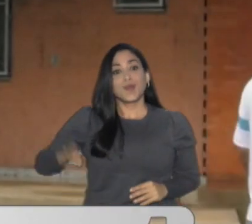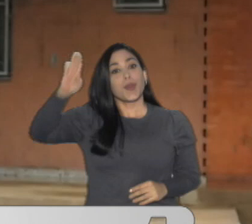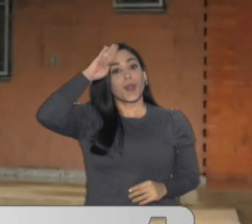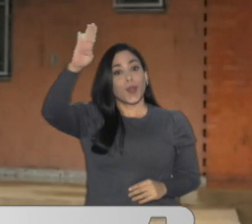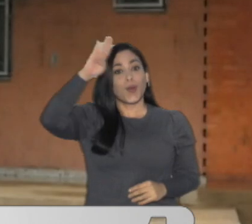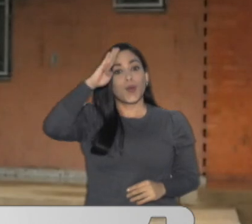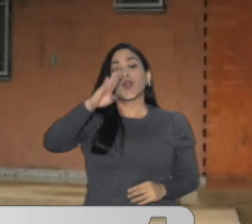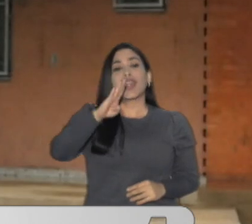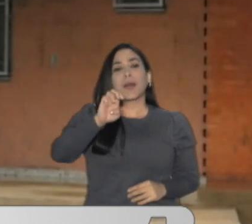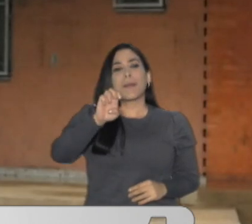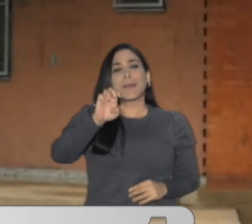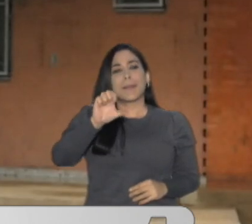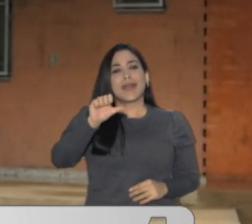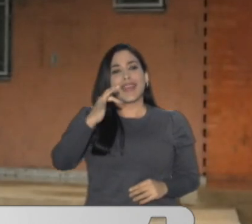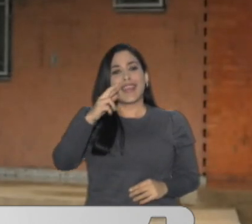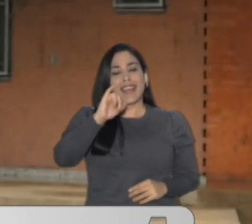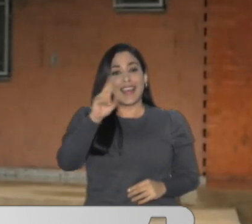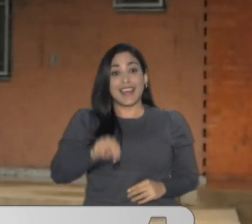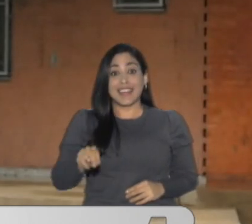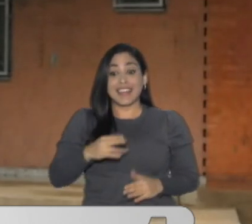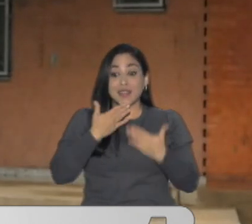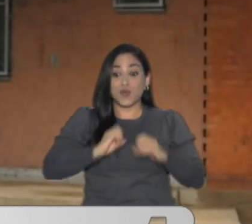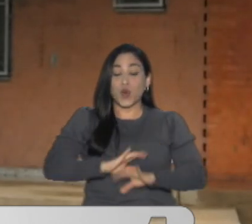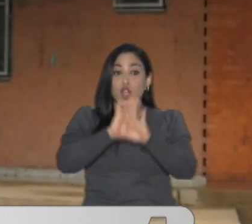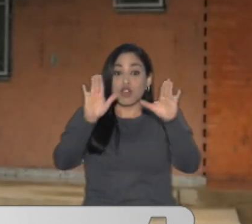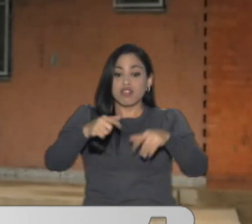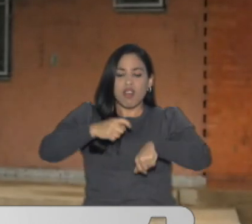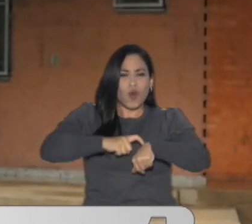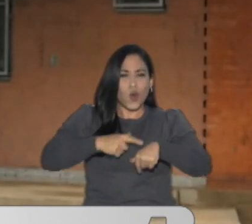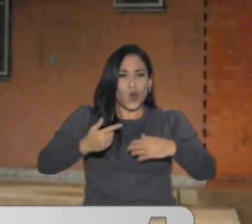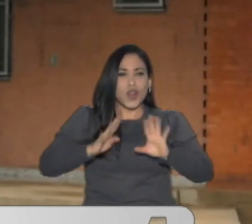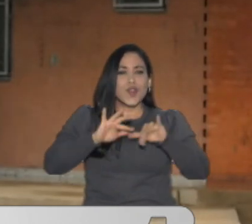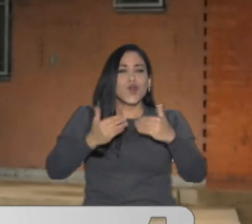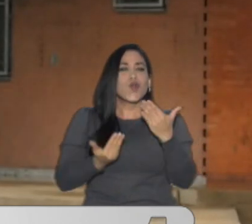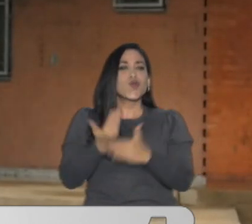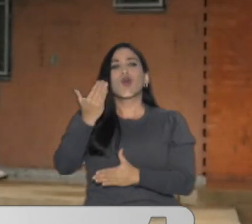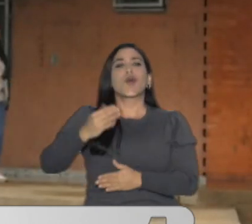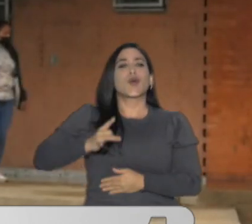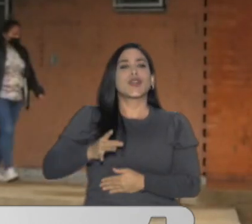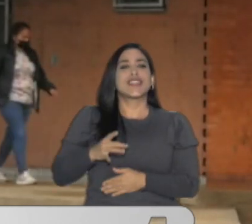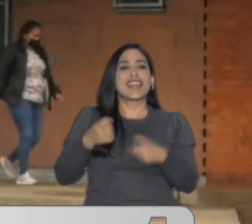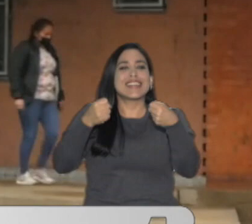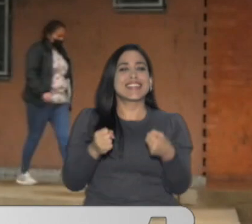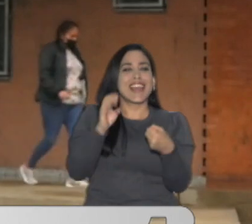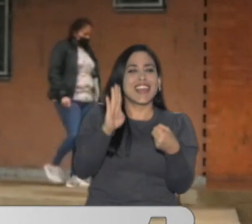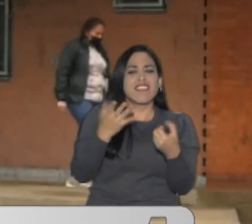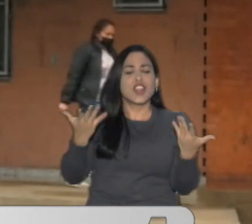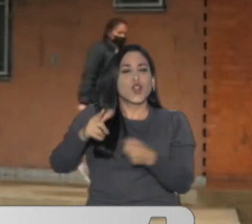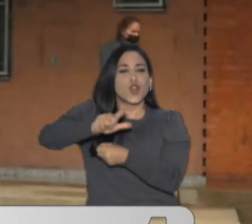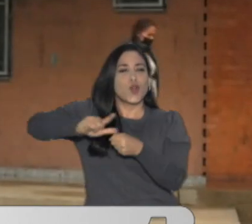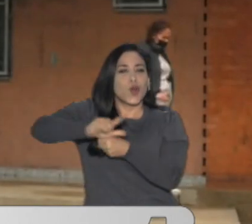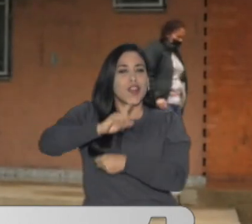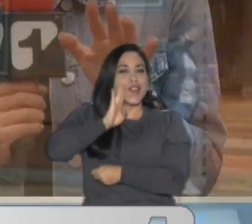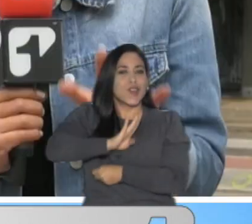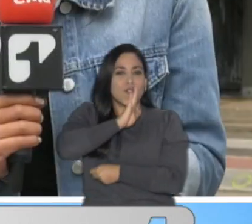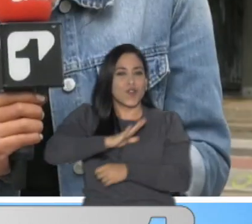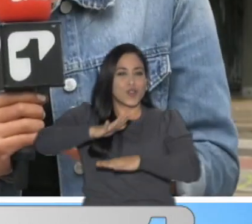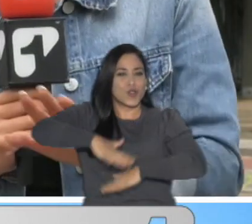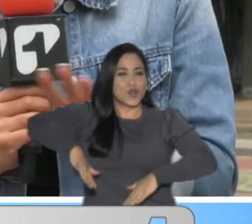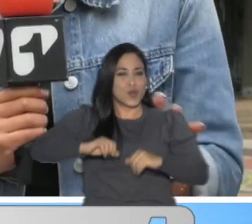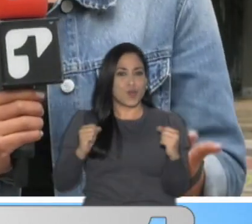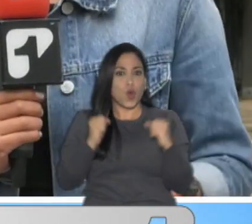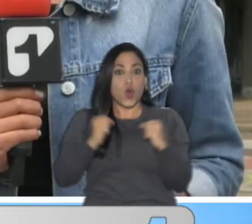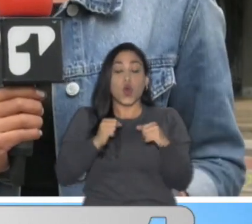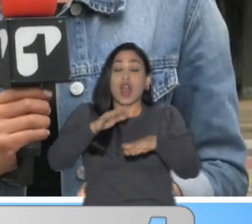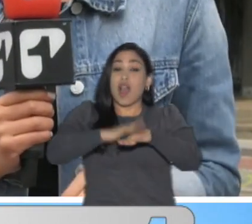Hola Beatriz Elena, muy buenos días y los saludamos a esta hora desde el Colegio Nuevo Chile CDB, ubicado en la localidad de Bosa,